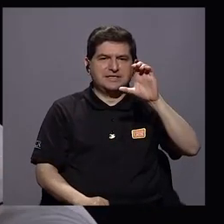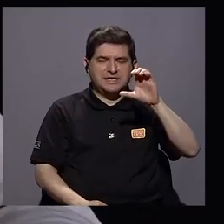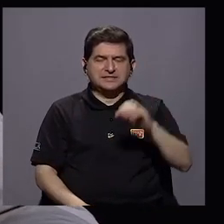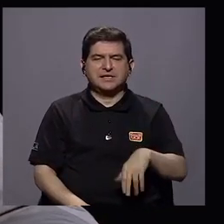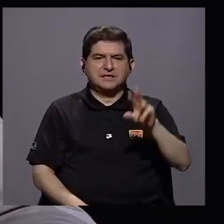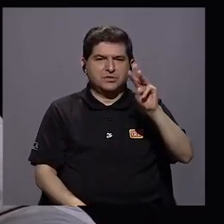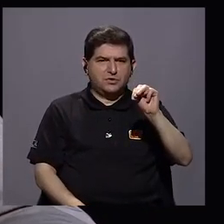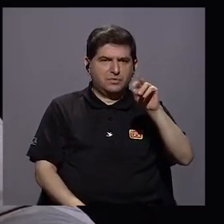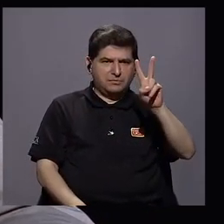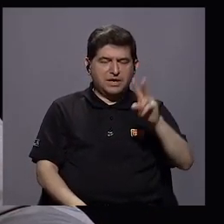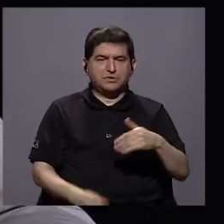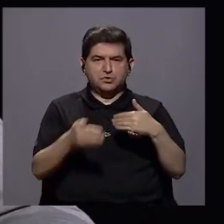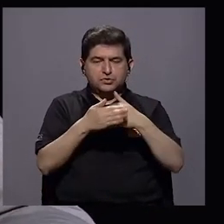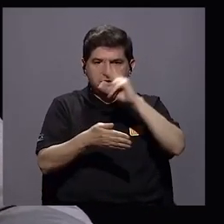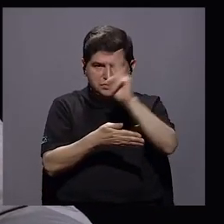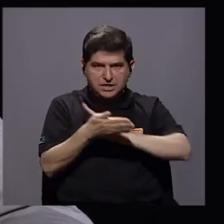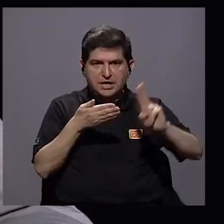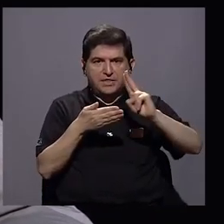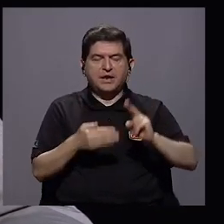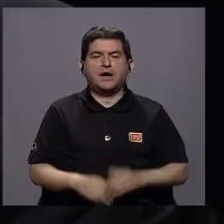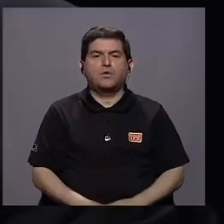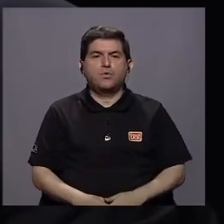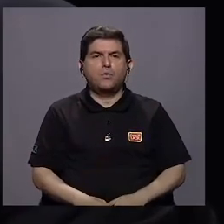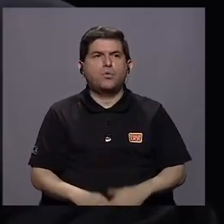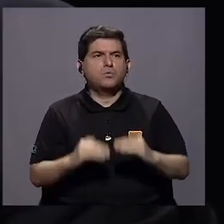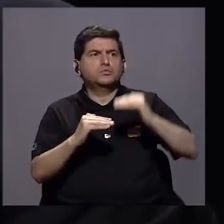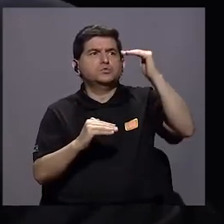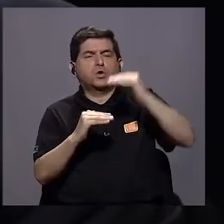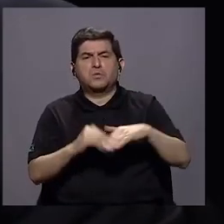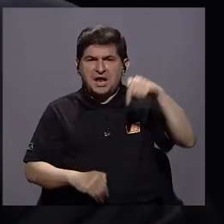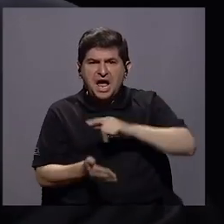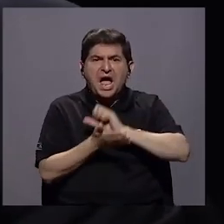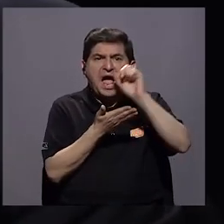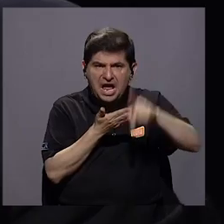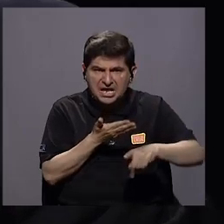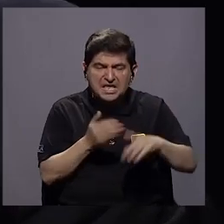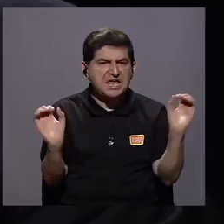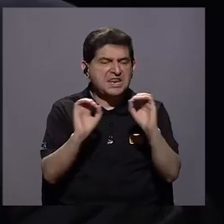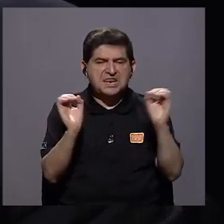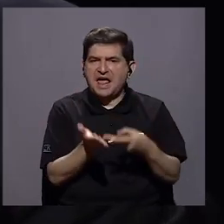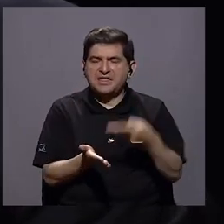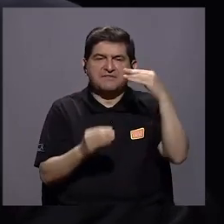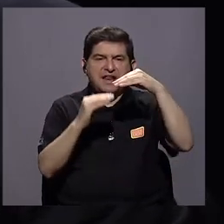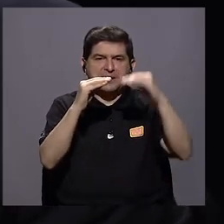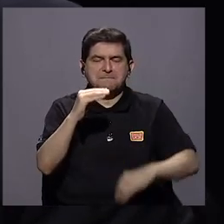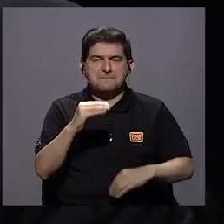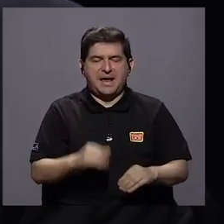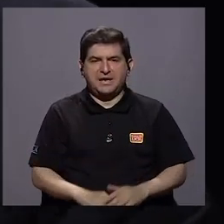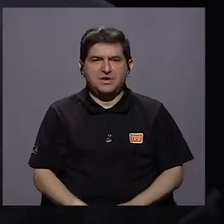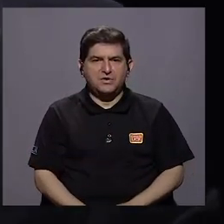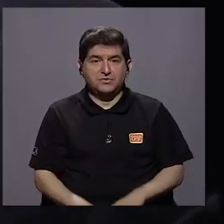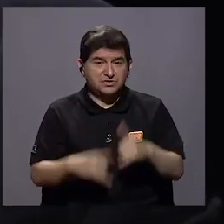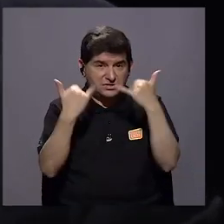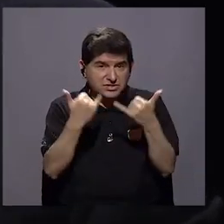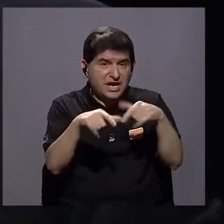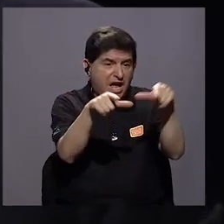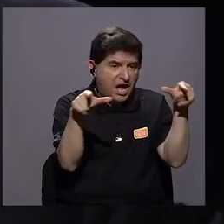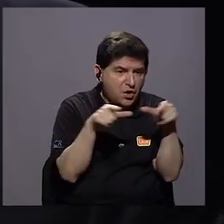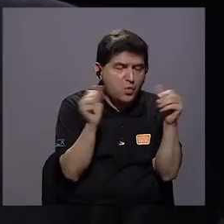de esta universidad andan por el río de eso. Fácilmente. Aquí en San Pedro le garantizo que nada vale menos de 100, contando